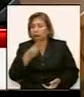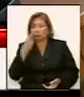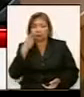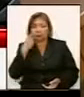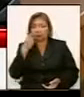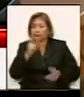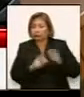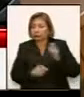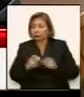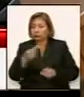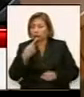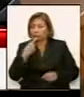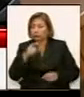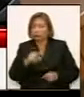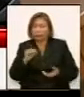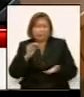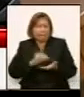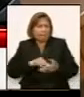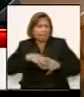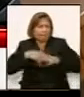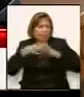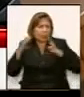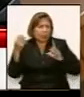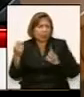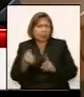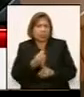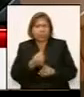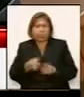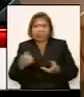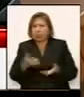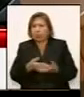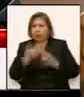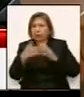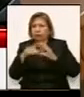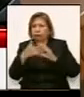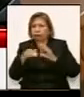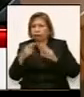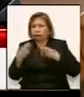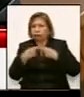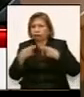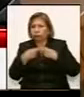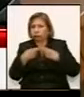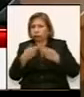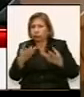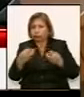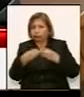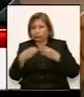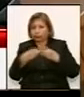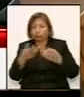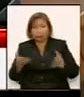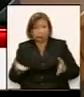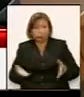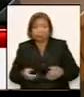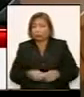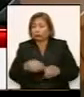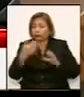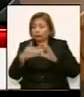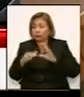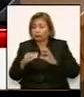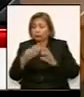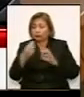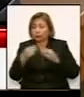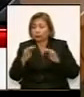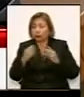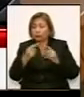contaminar y estén más expuestos a la violencia que otros usuarios al usar esta red que son parte de la vida diaria que son las que